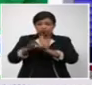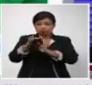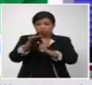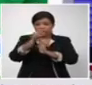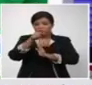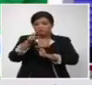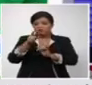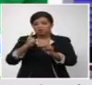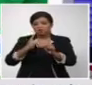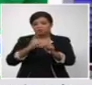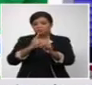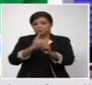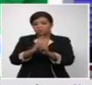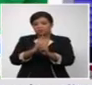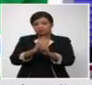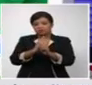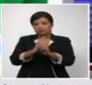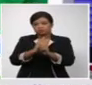casos confirmados.